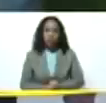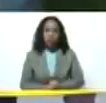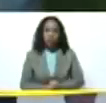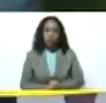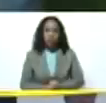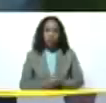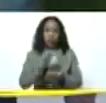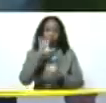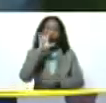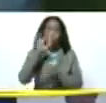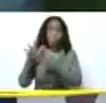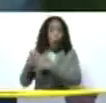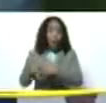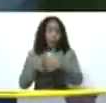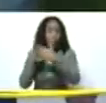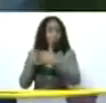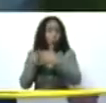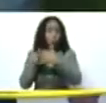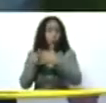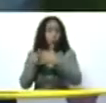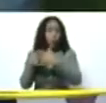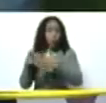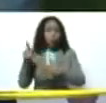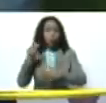en los Estados Unidos de Norteamérica